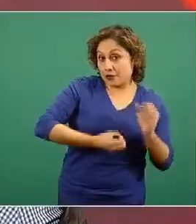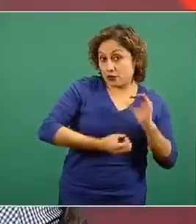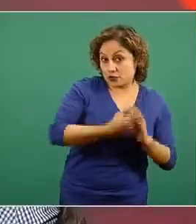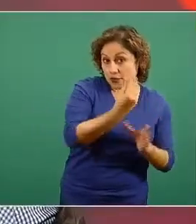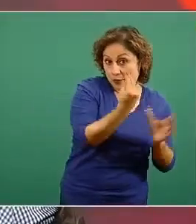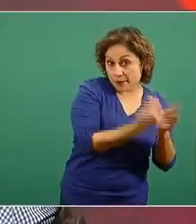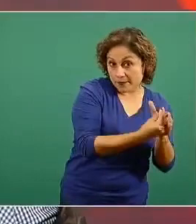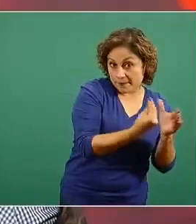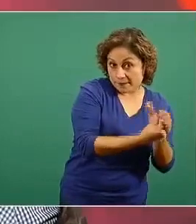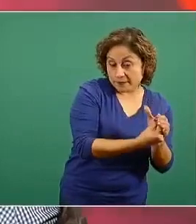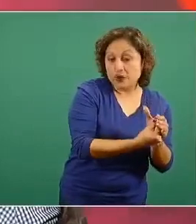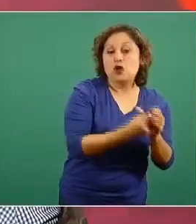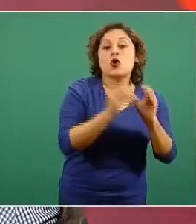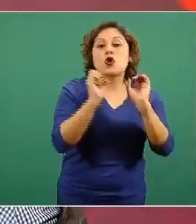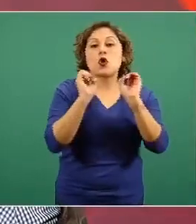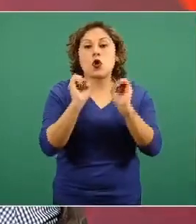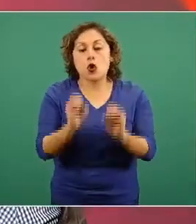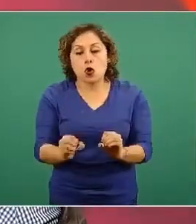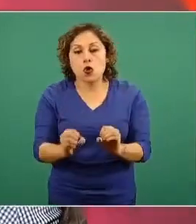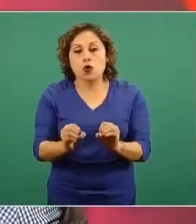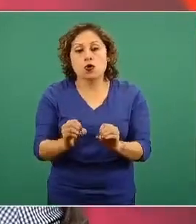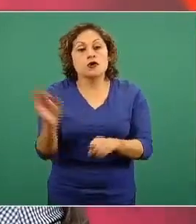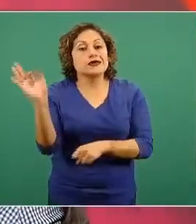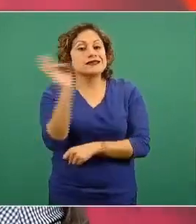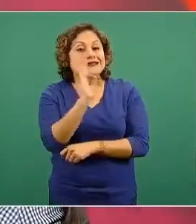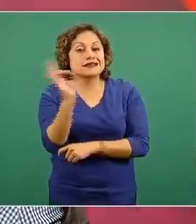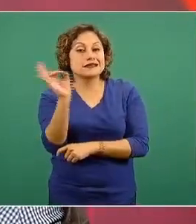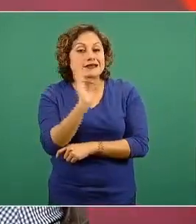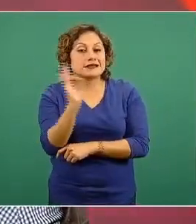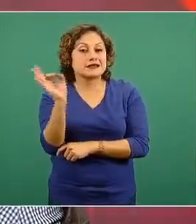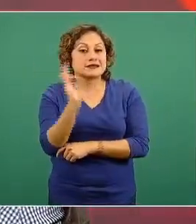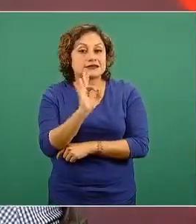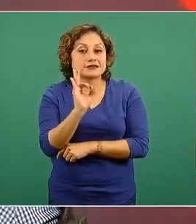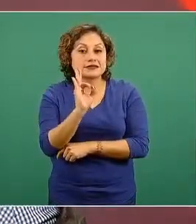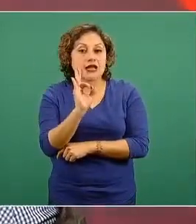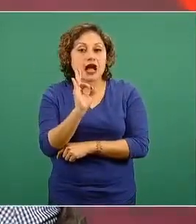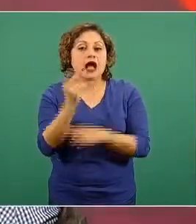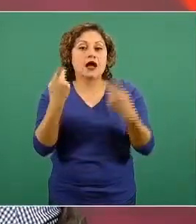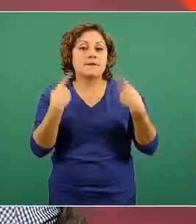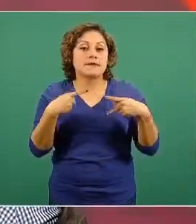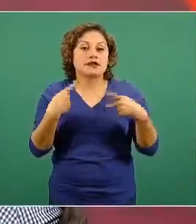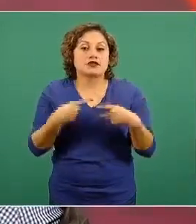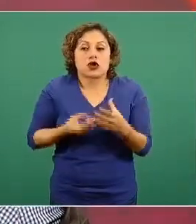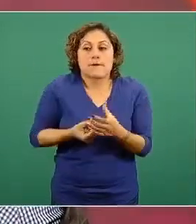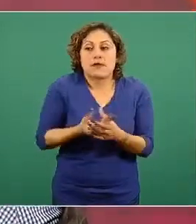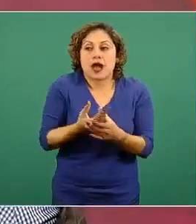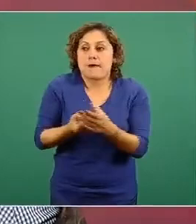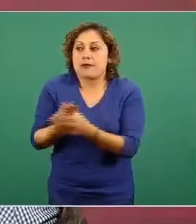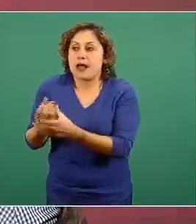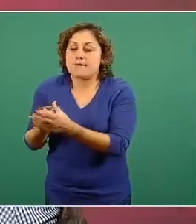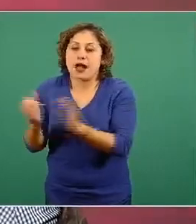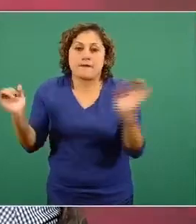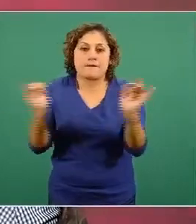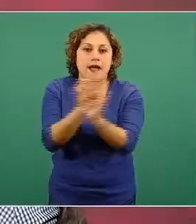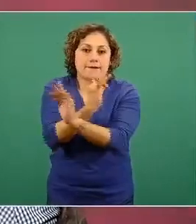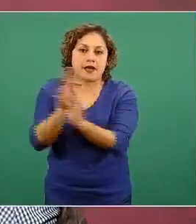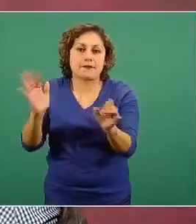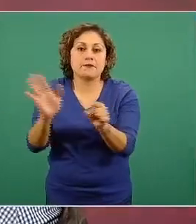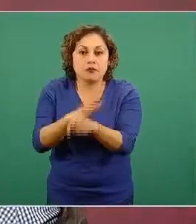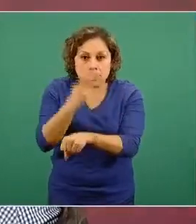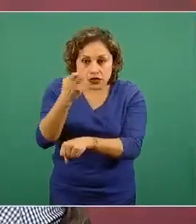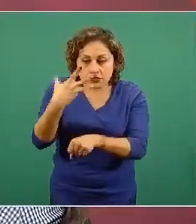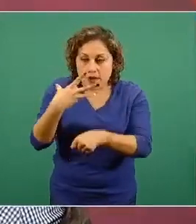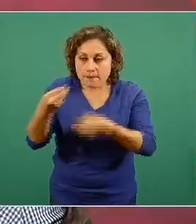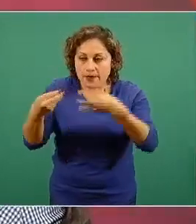o en su momento tendrían también que ver con el incremento de la movilidad que en su momento se estaba llevando o dando a